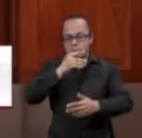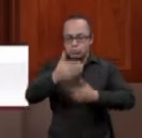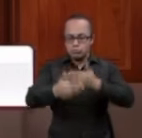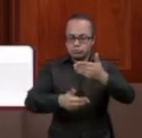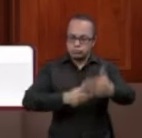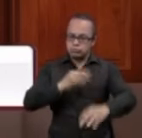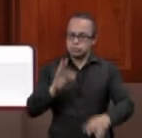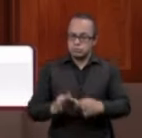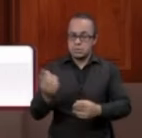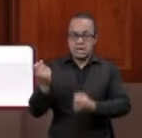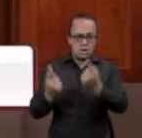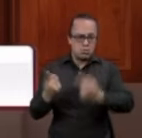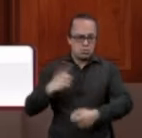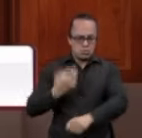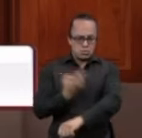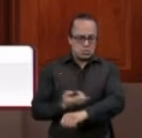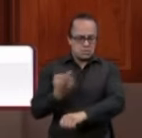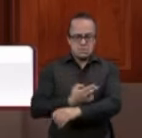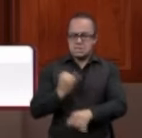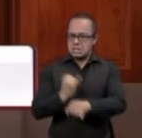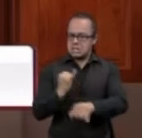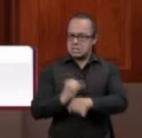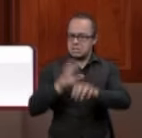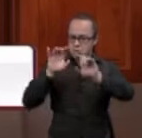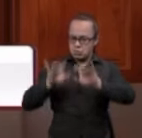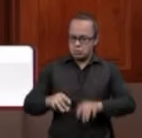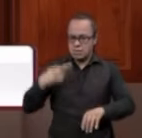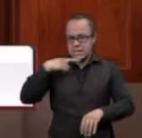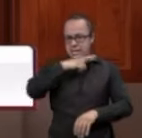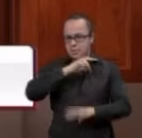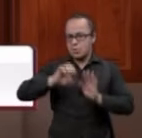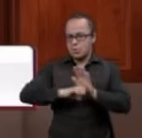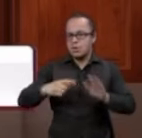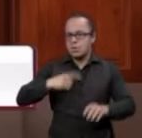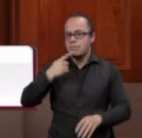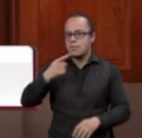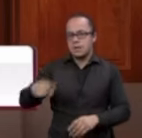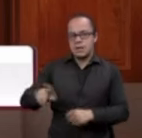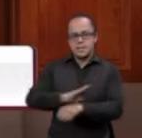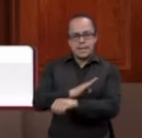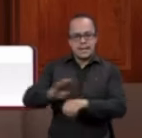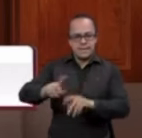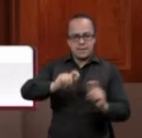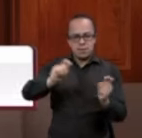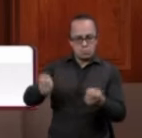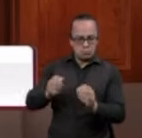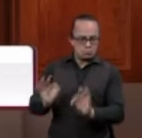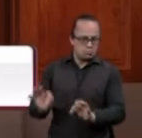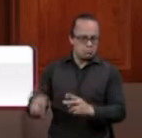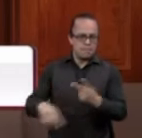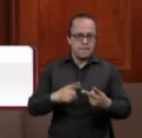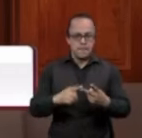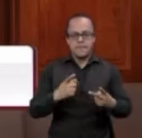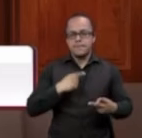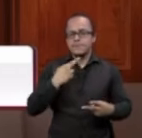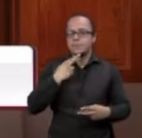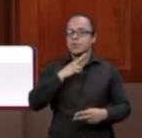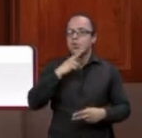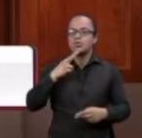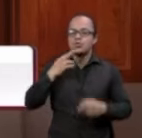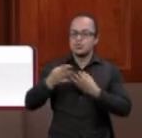se tramitan totalmente en línea, como es el caso de la designación de beneficiarios. Notificadores y ejecutores se